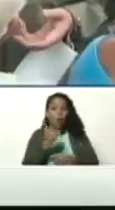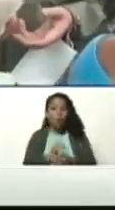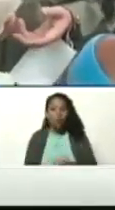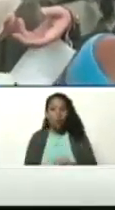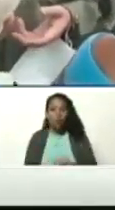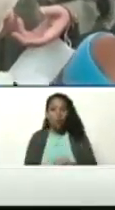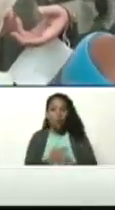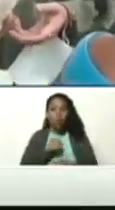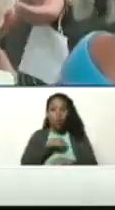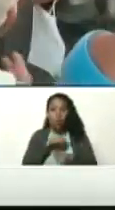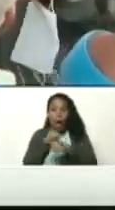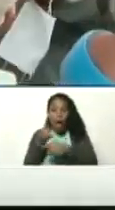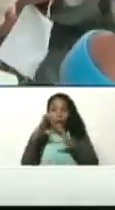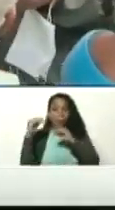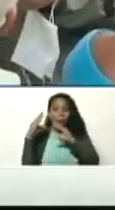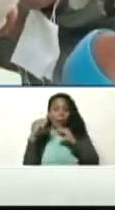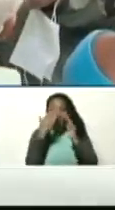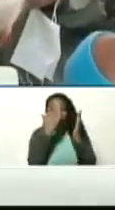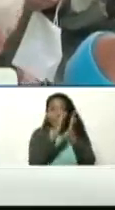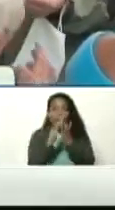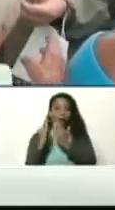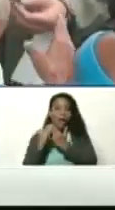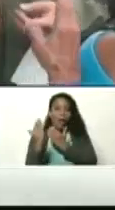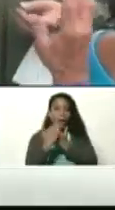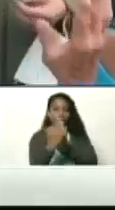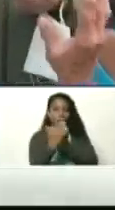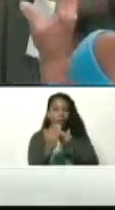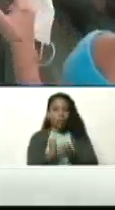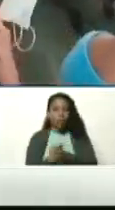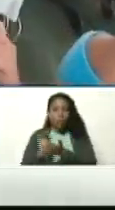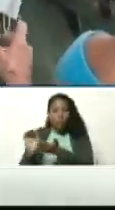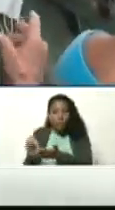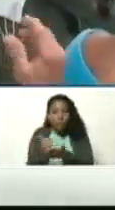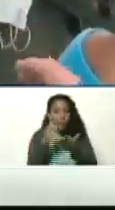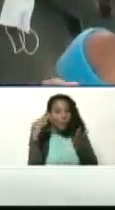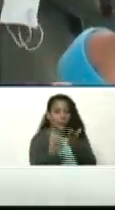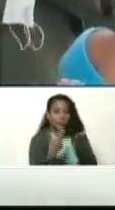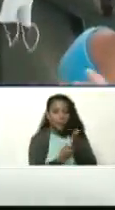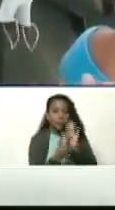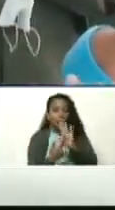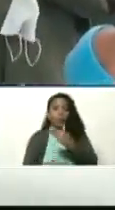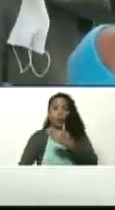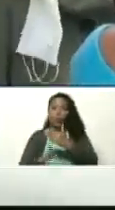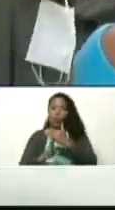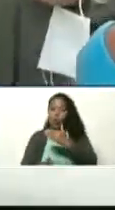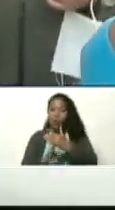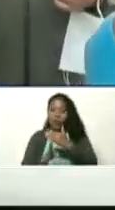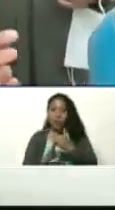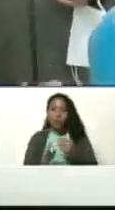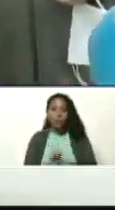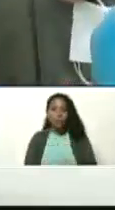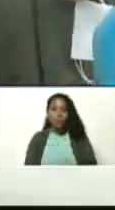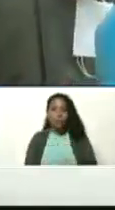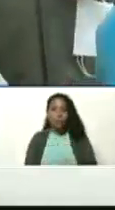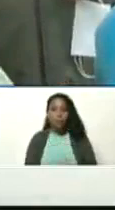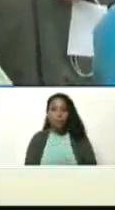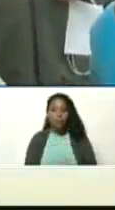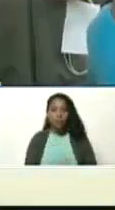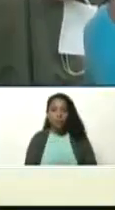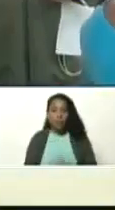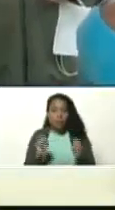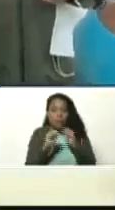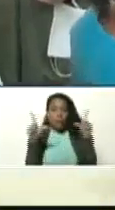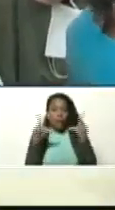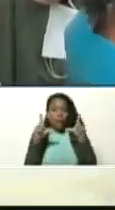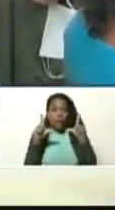Ahí estuvimos hablando con los vecinos, recogiendo testimonios todavía del shock,